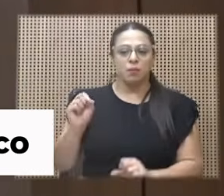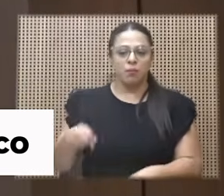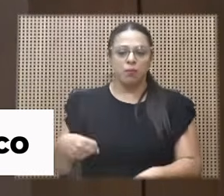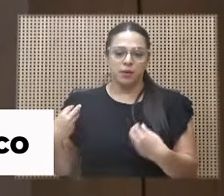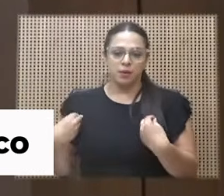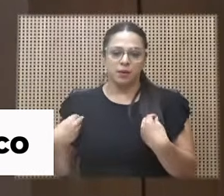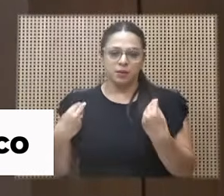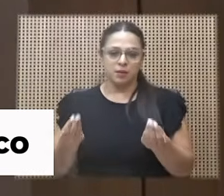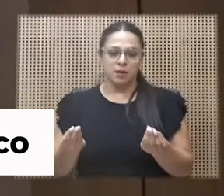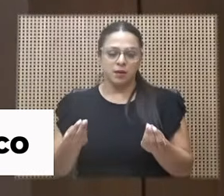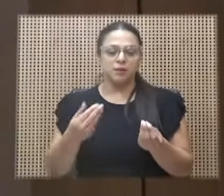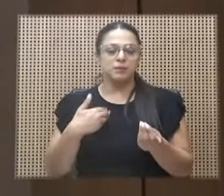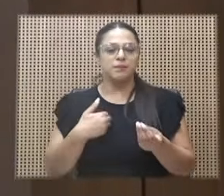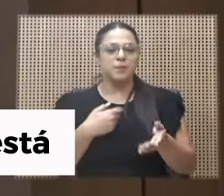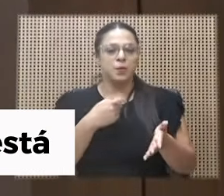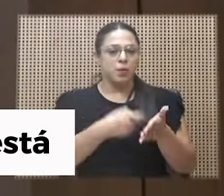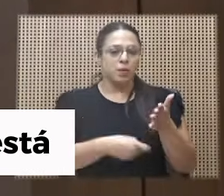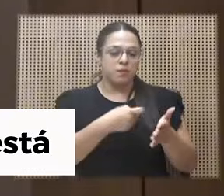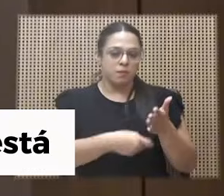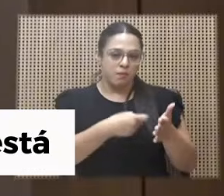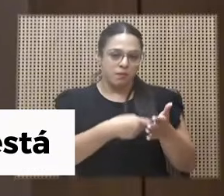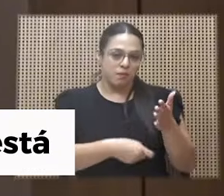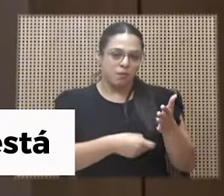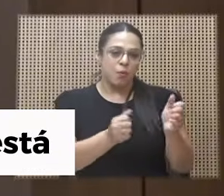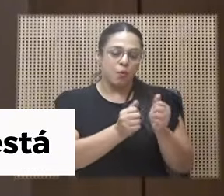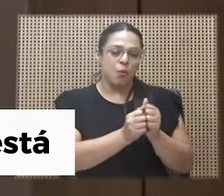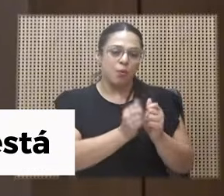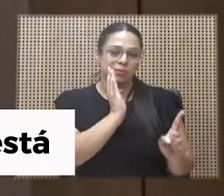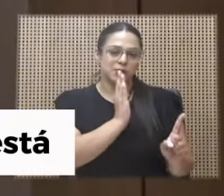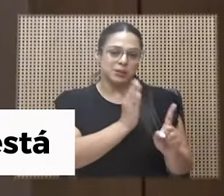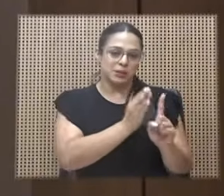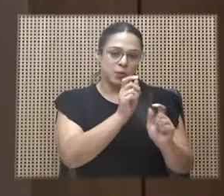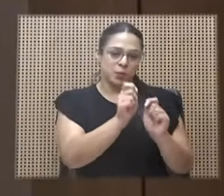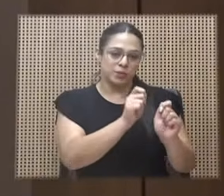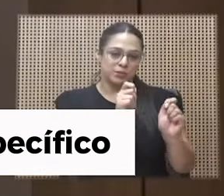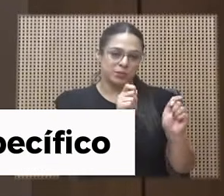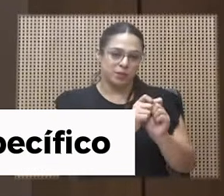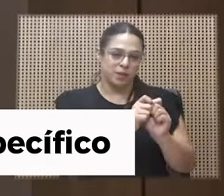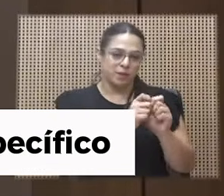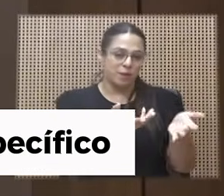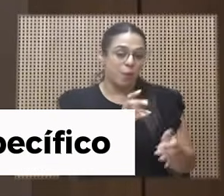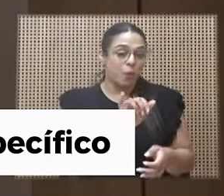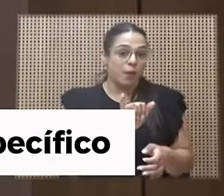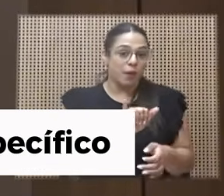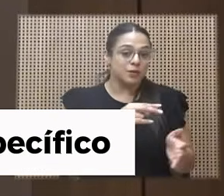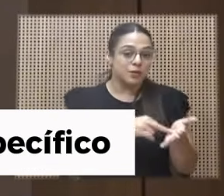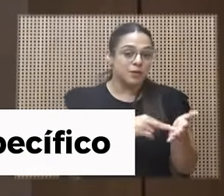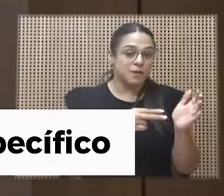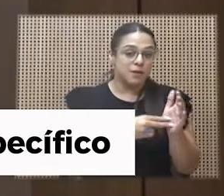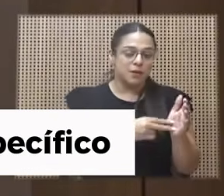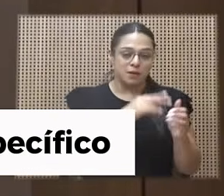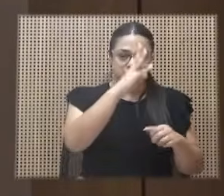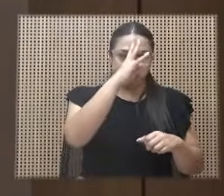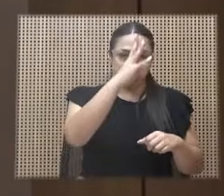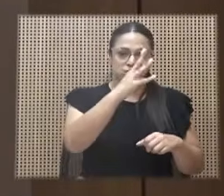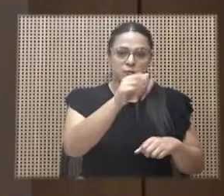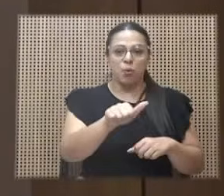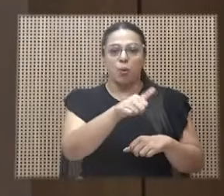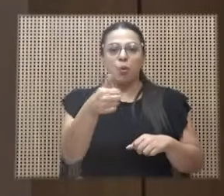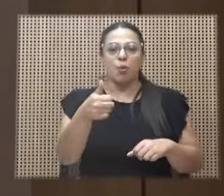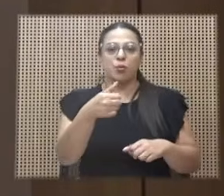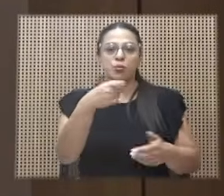un impuesto con destino específico, pero en este caso no es que se está creando otro impuesto con destino específico,